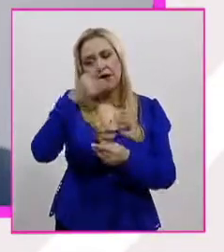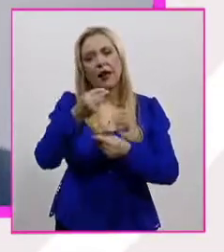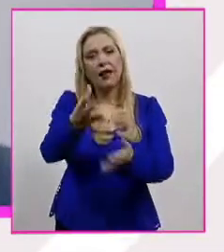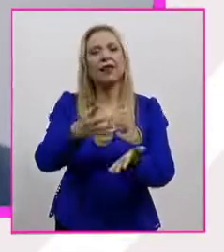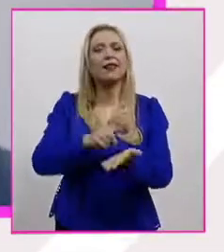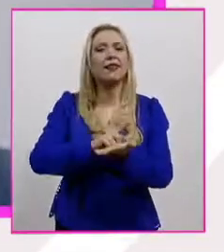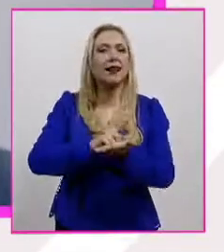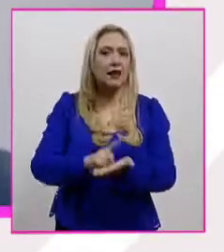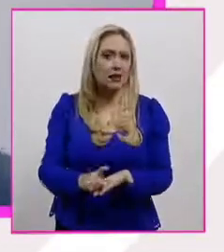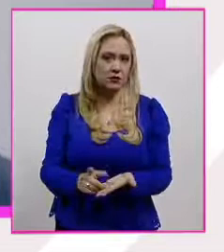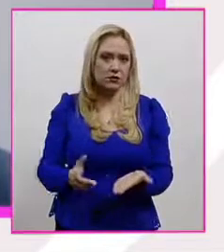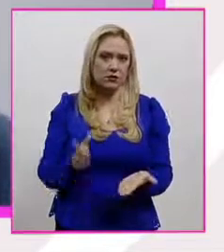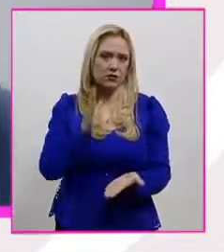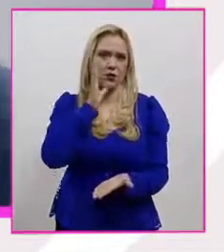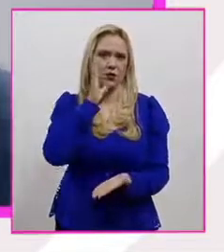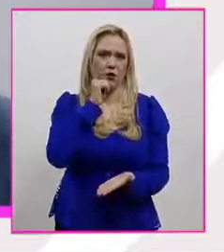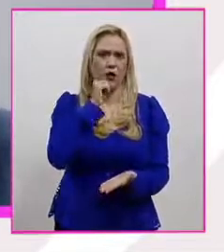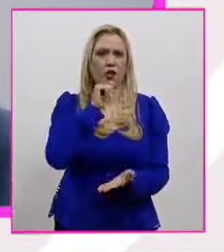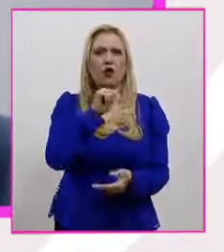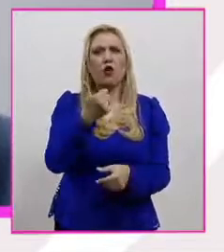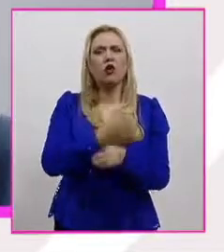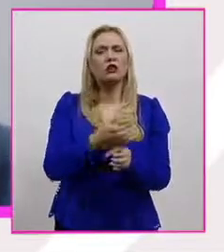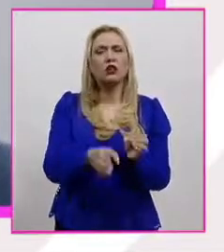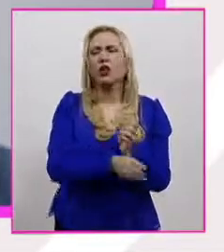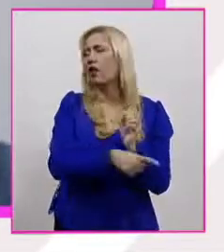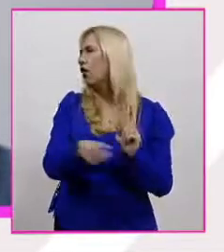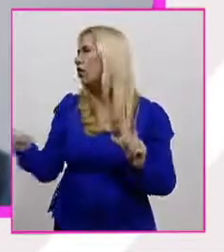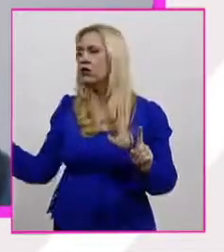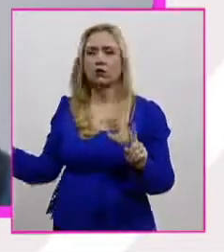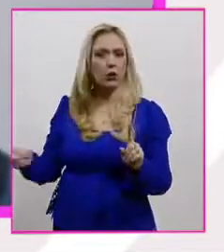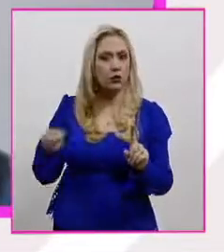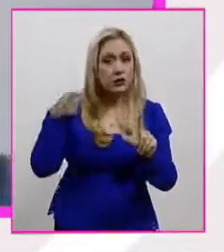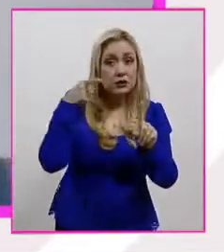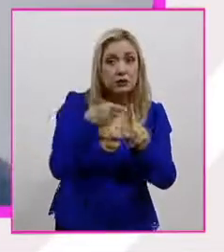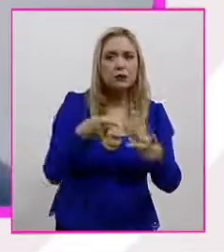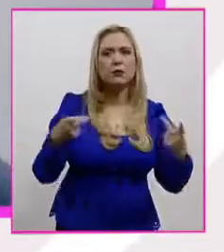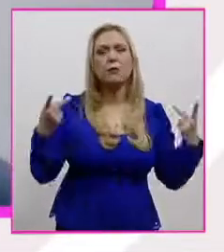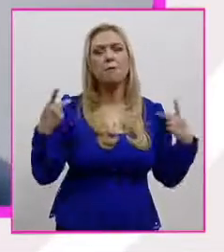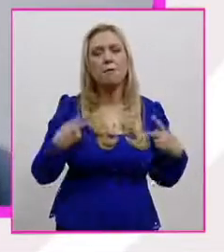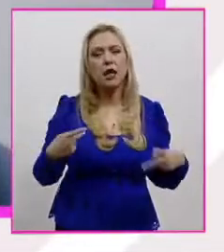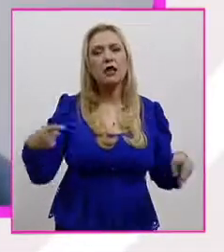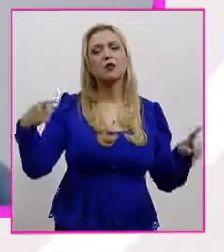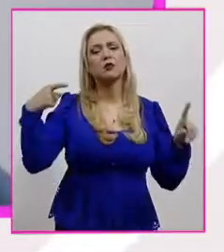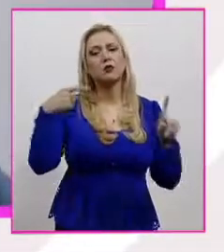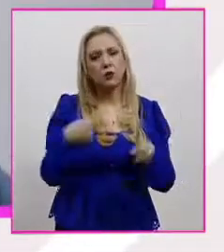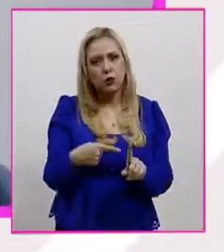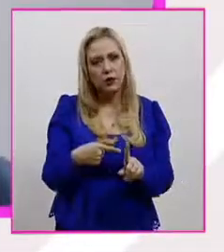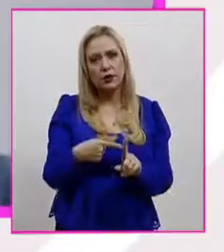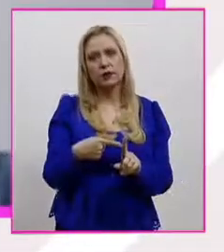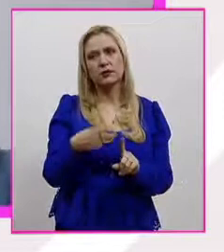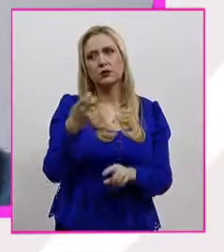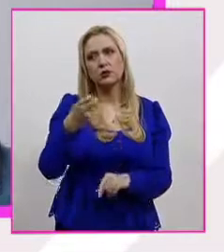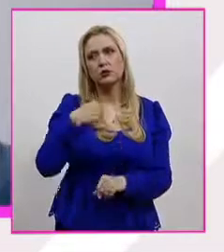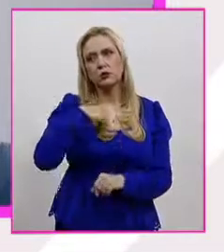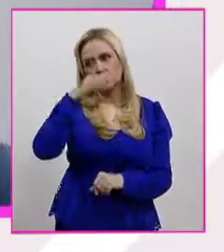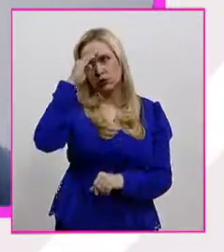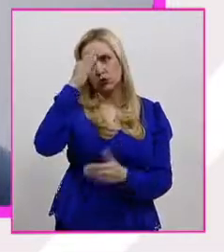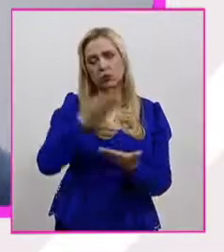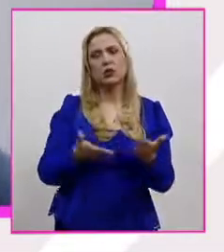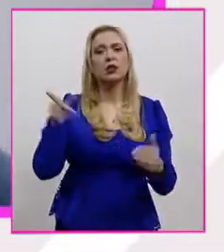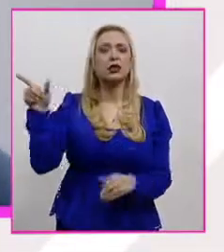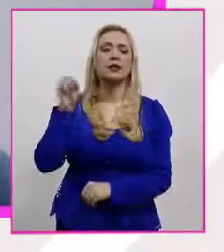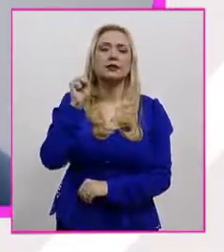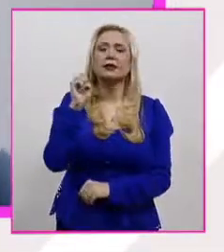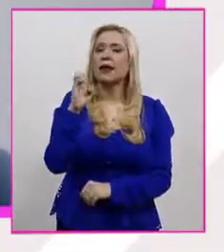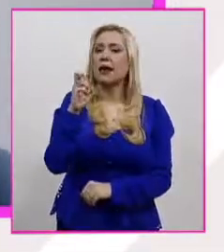no puedes centrarte en otra cosa, tienes que ver a las personas y cuáles son sus requerimientos. Y aquí es donde creo que actualmente la SEP